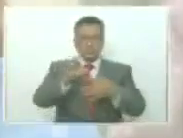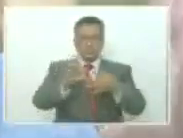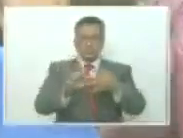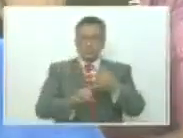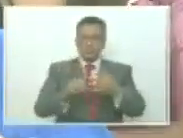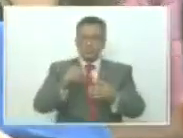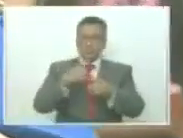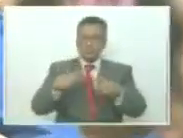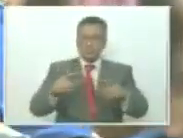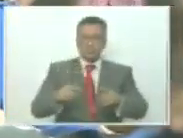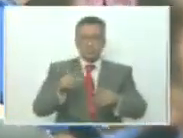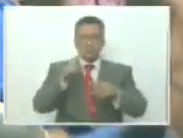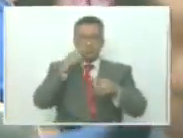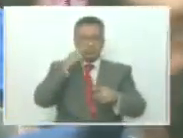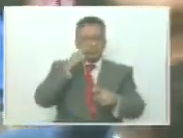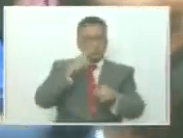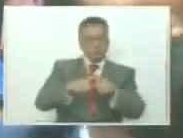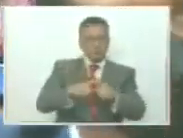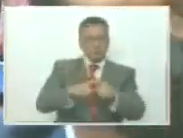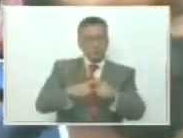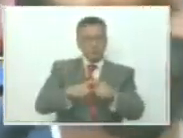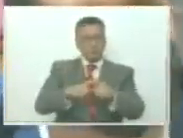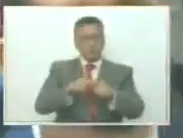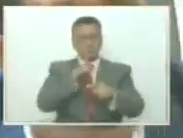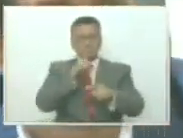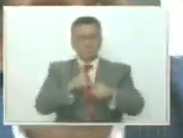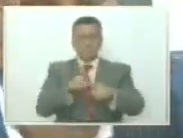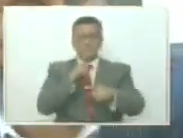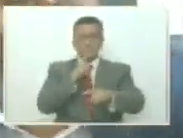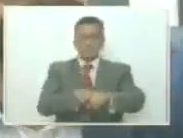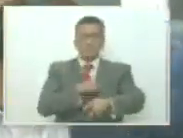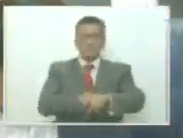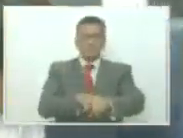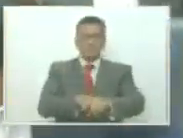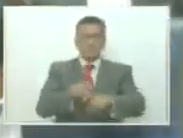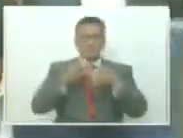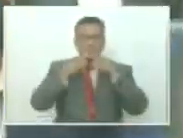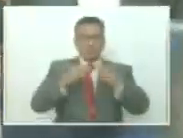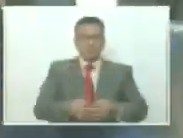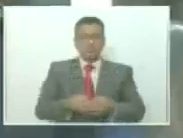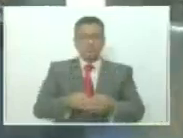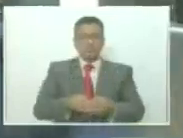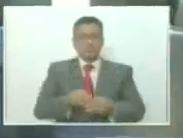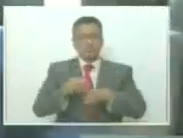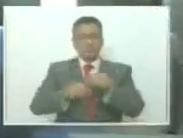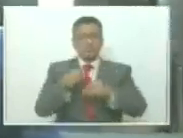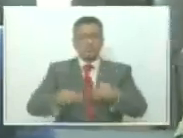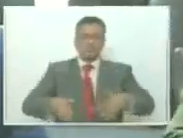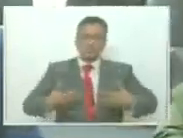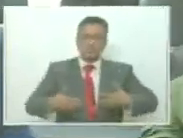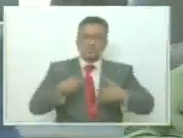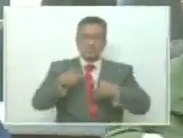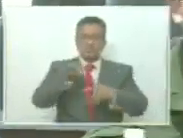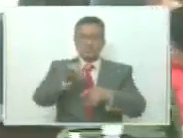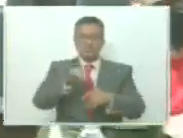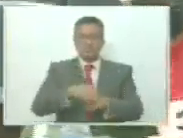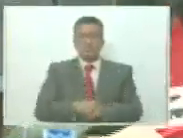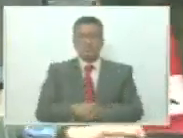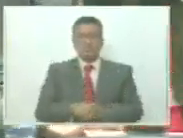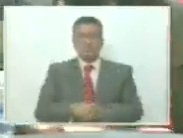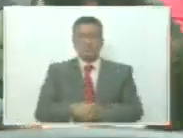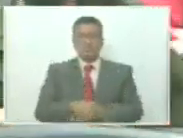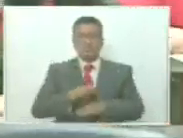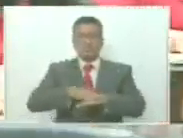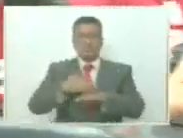de derechos con una visión neoliberal a la hora de garantizar el goce y disfrute de los mismos. Por